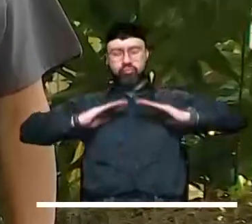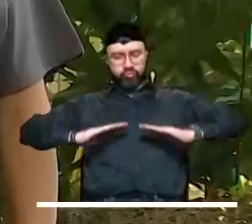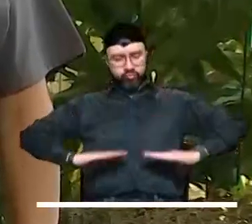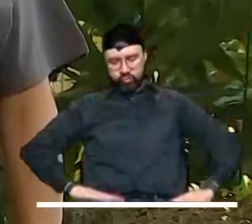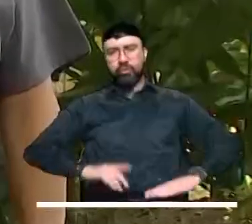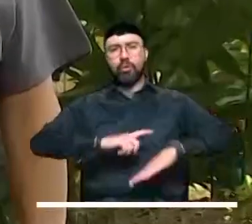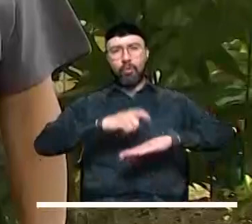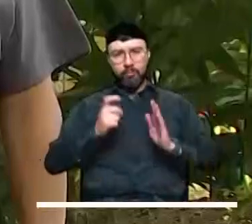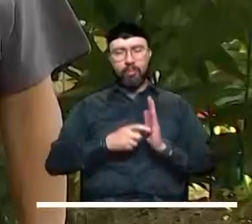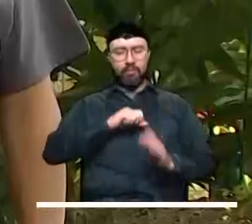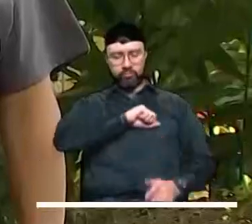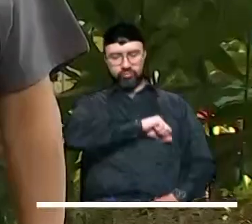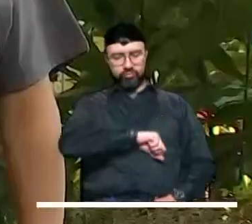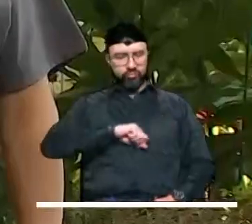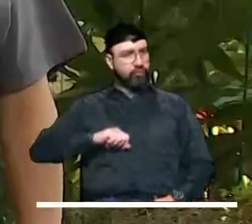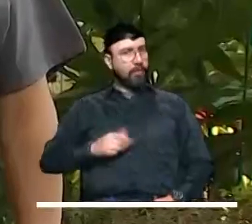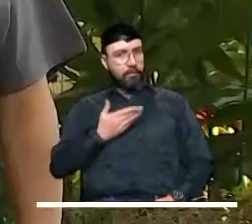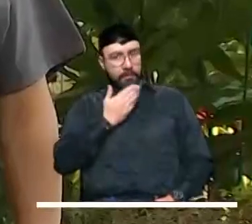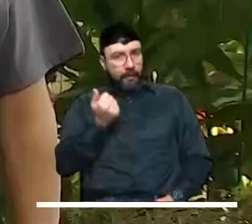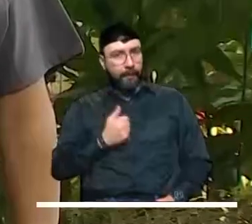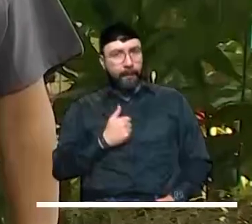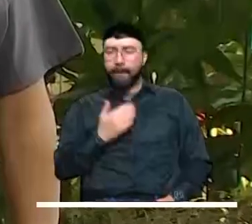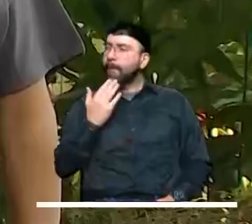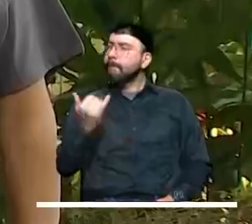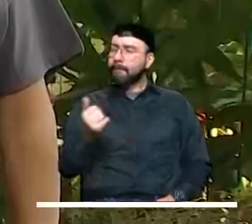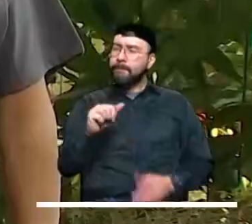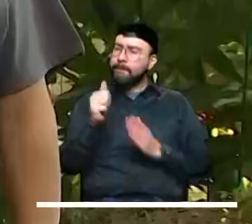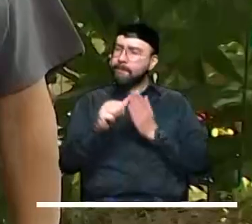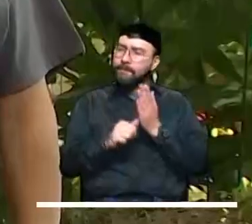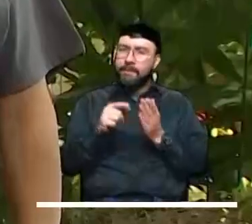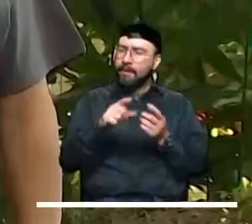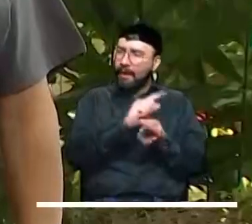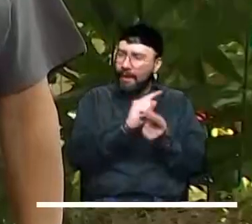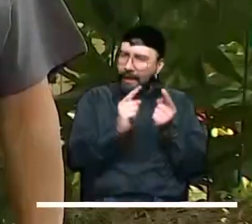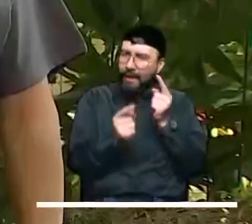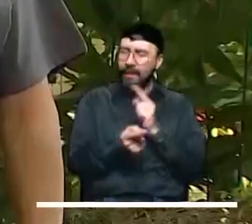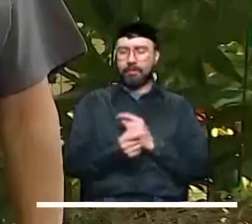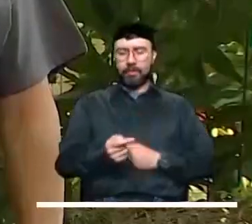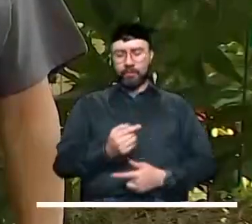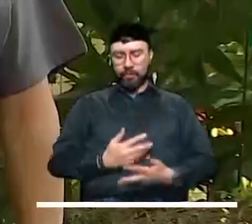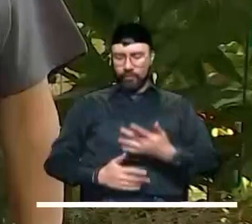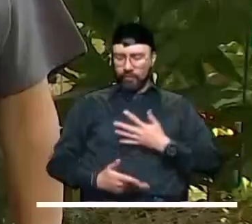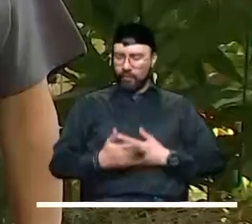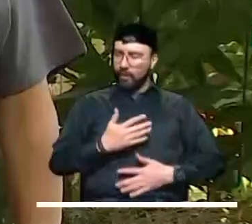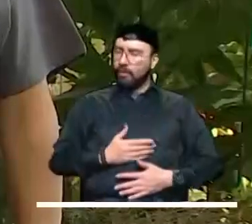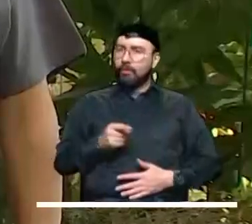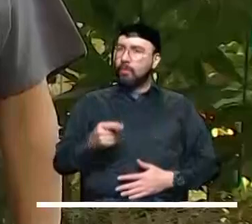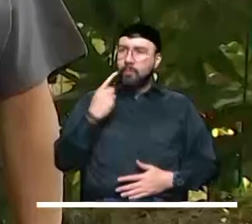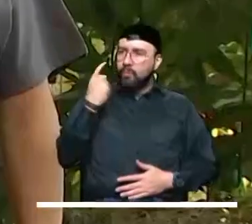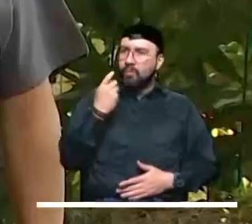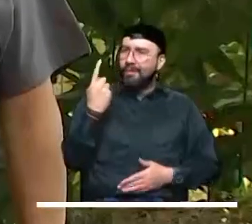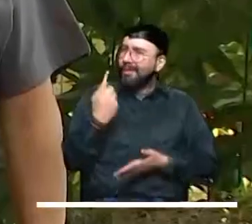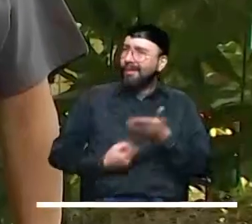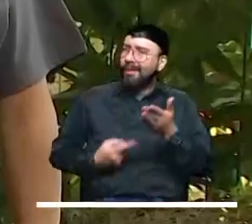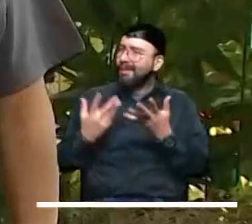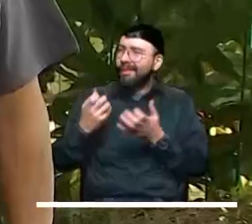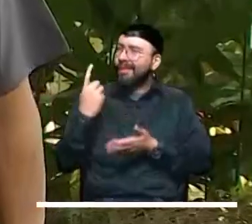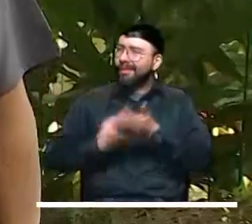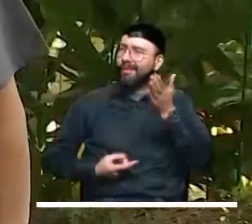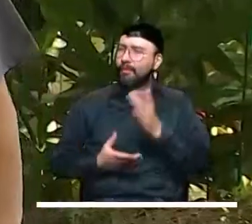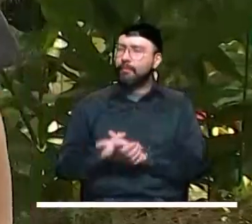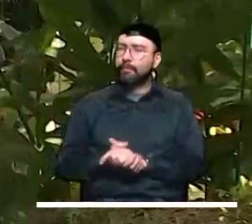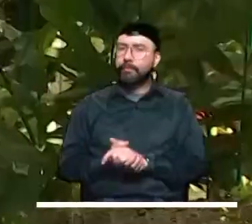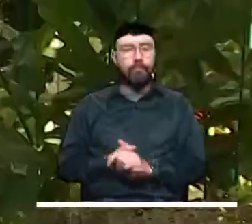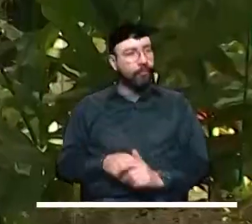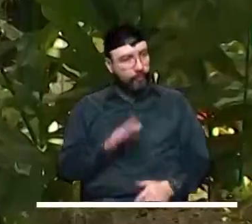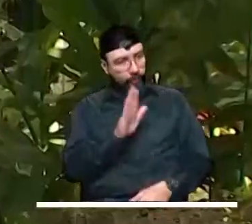de cambio metabólico es tan importante esa evaluación ecográfica y qué es lo que busca y hace seguimiento? Doctor